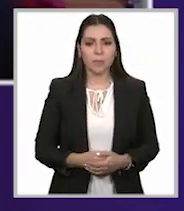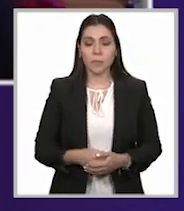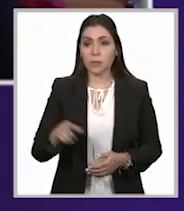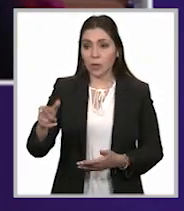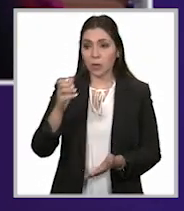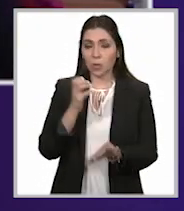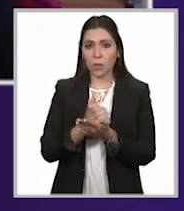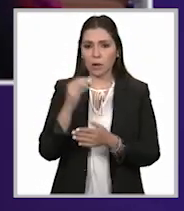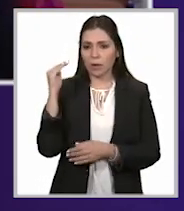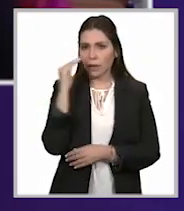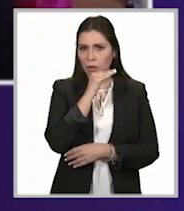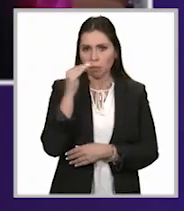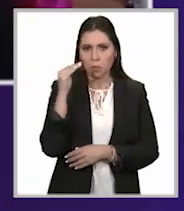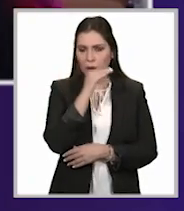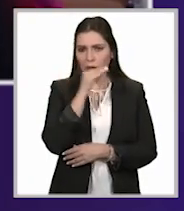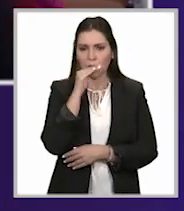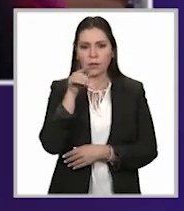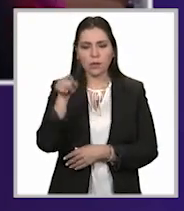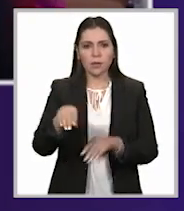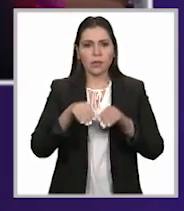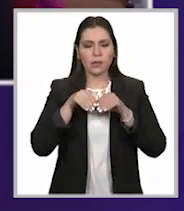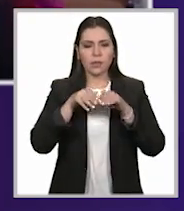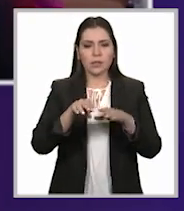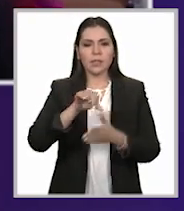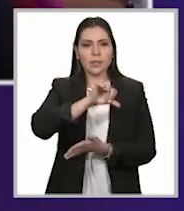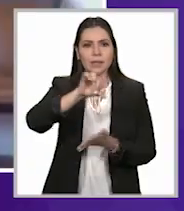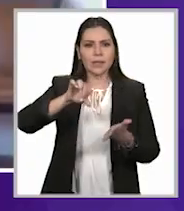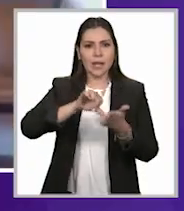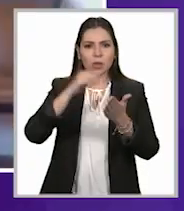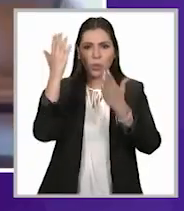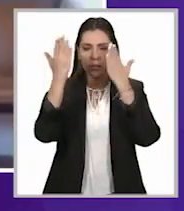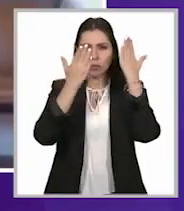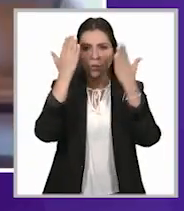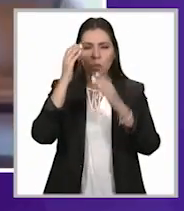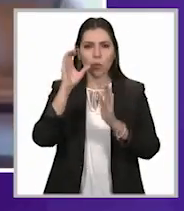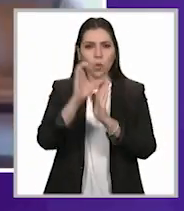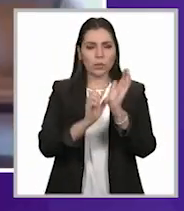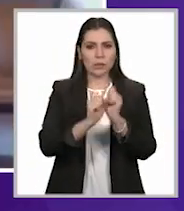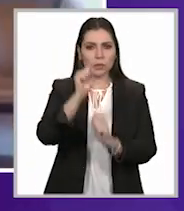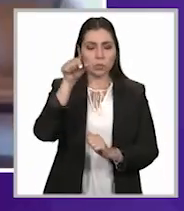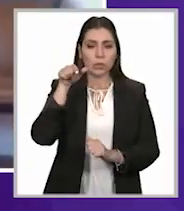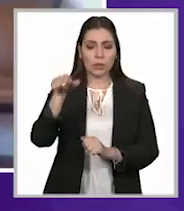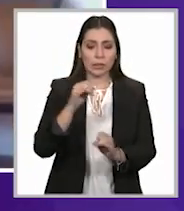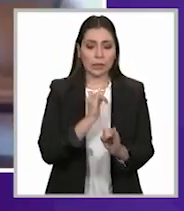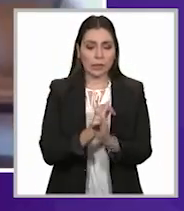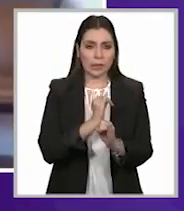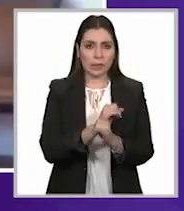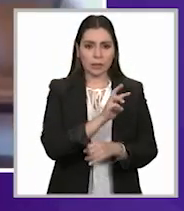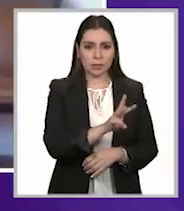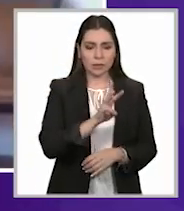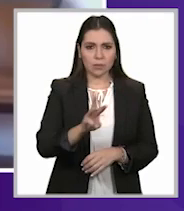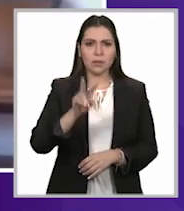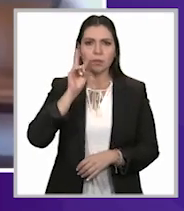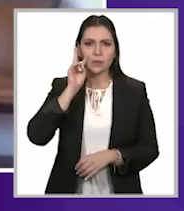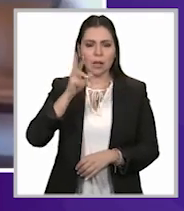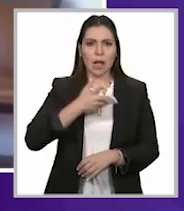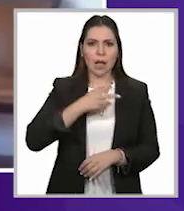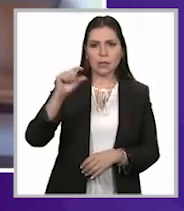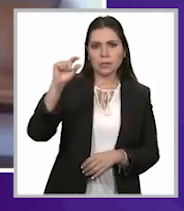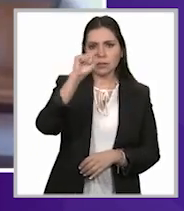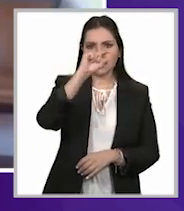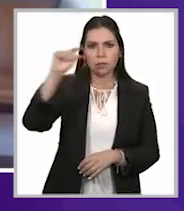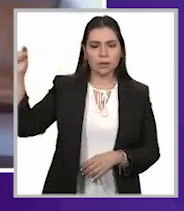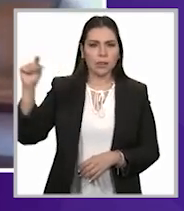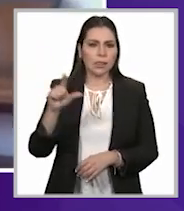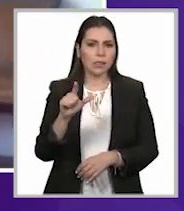Estos cuadernos son gratuitos, están en la página del Centro de Estudios Constitucionales, se pueden descargar ahí